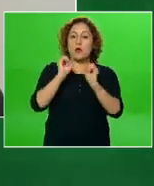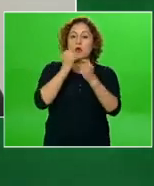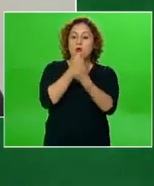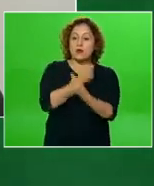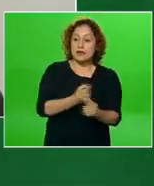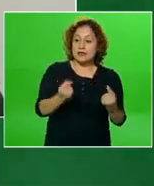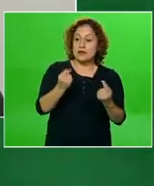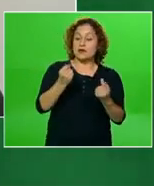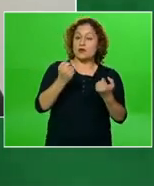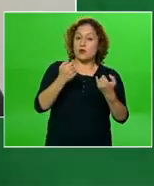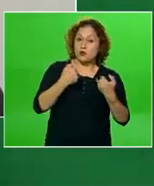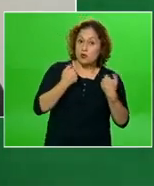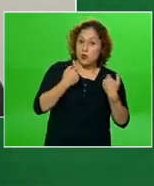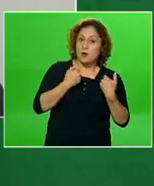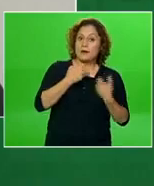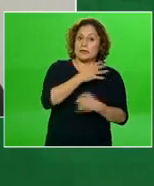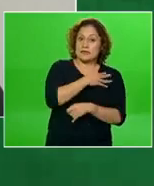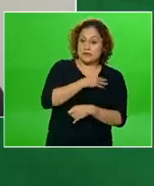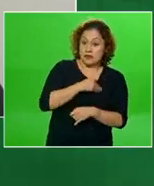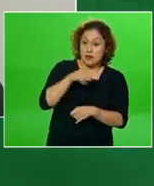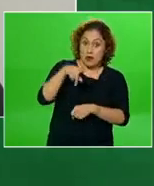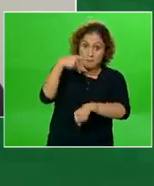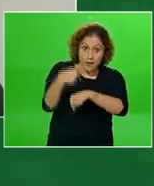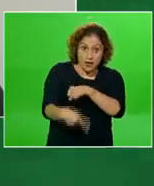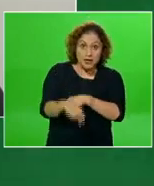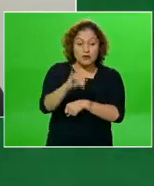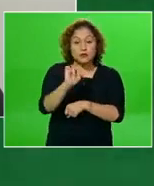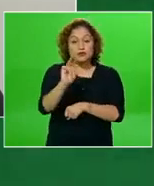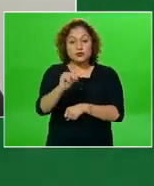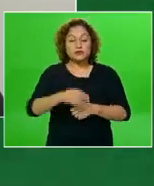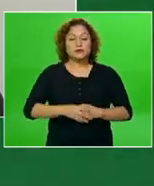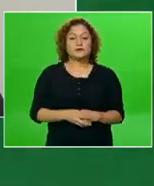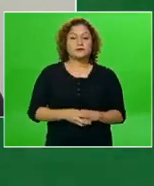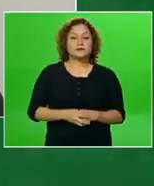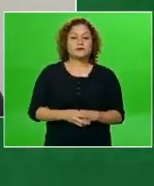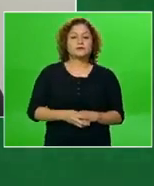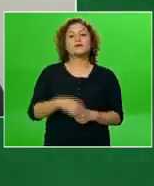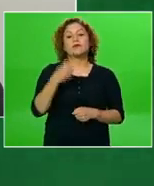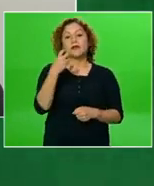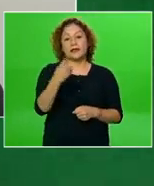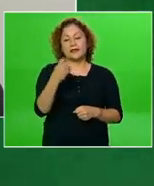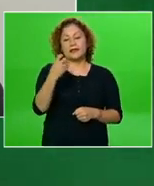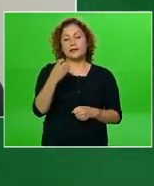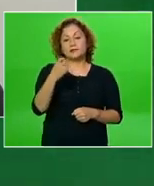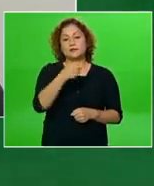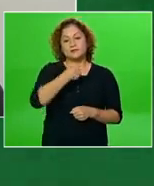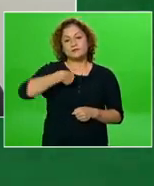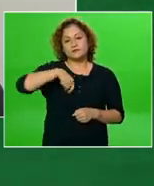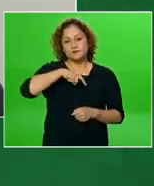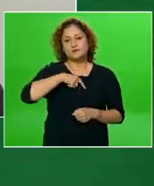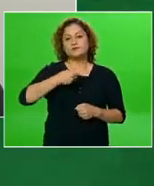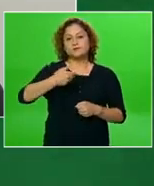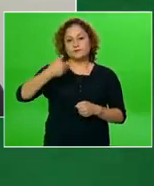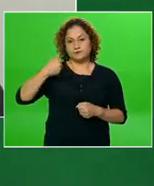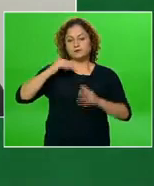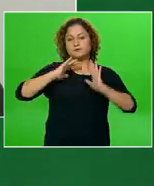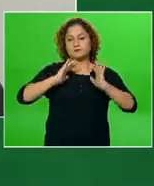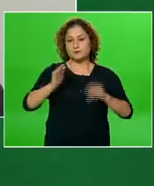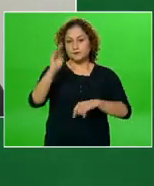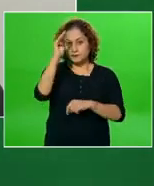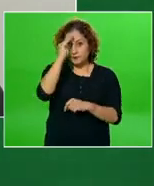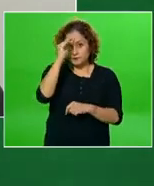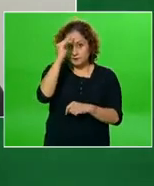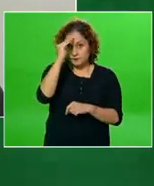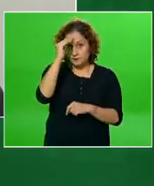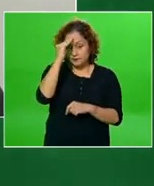sus familiares a sus seres queridos esto es precisamente lo que se ha contemplado para poder en su